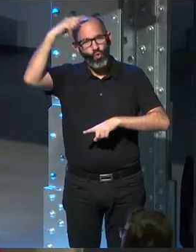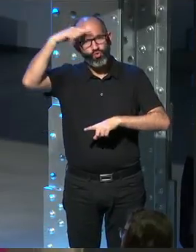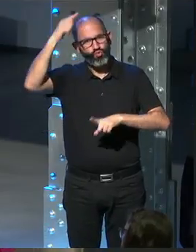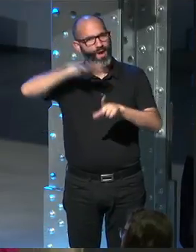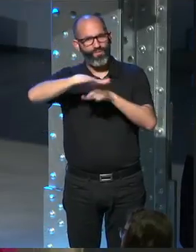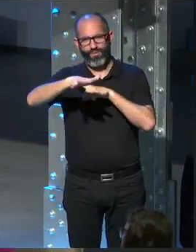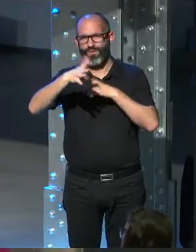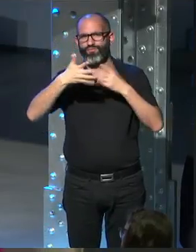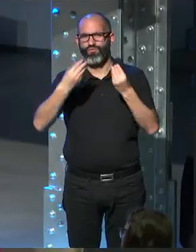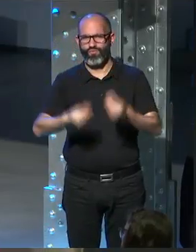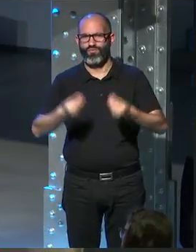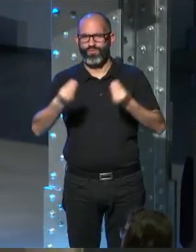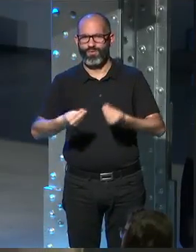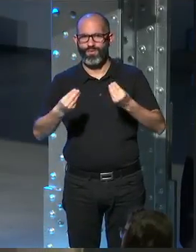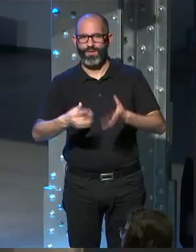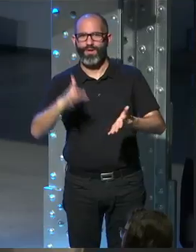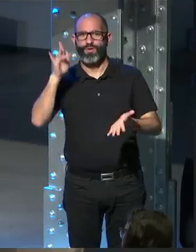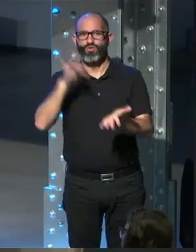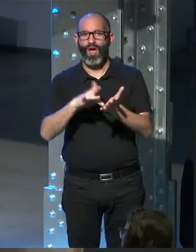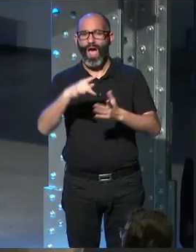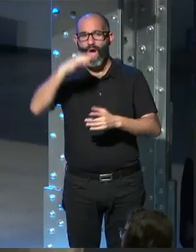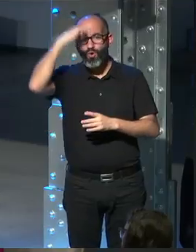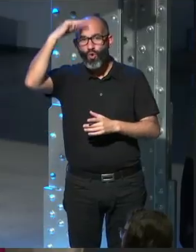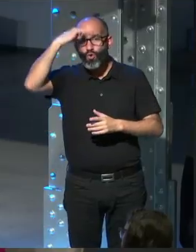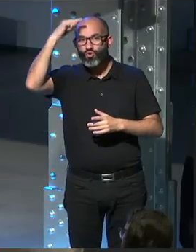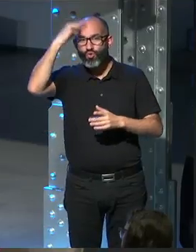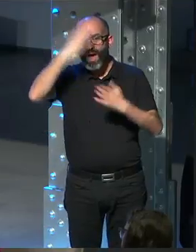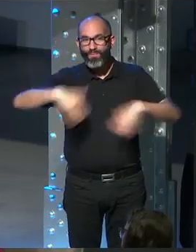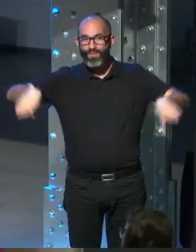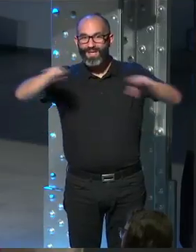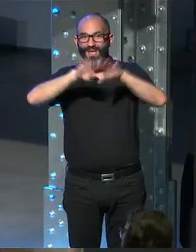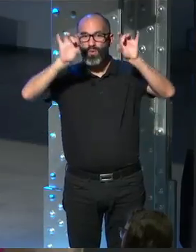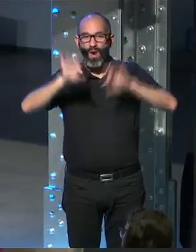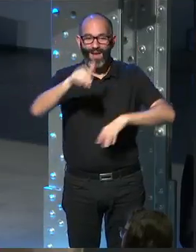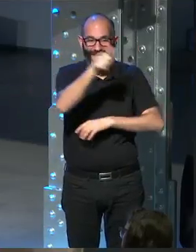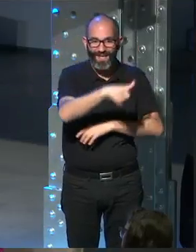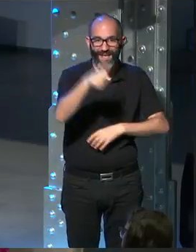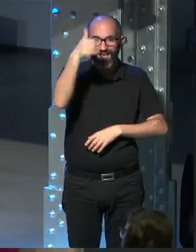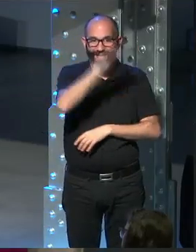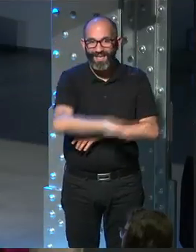hasta que la cultura sea completamente igual, que los niños y las niñas